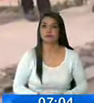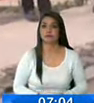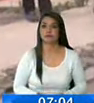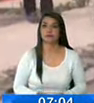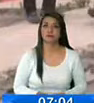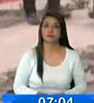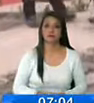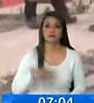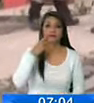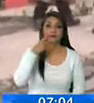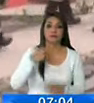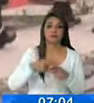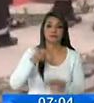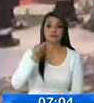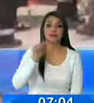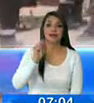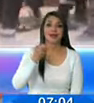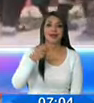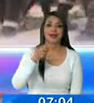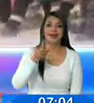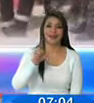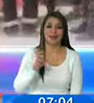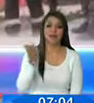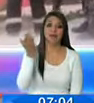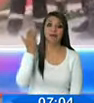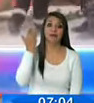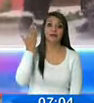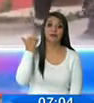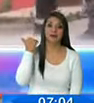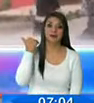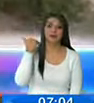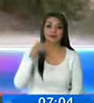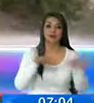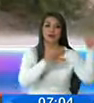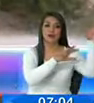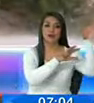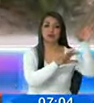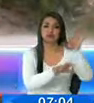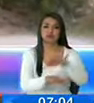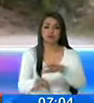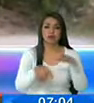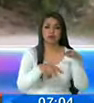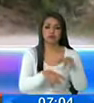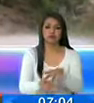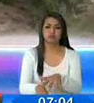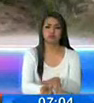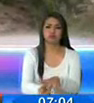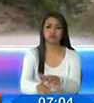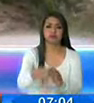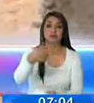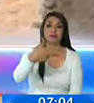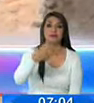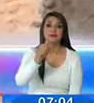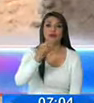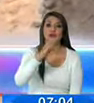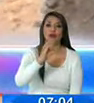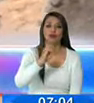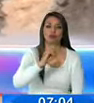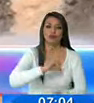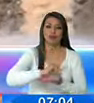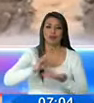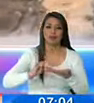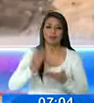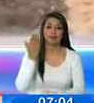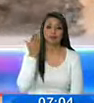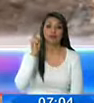El cuerpo de Ángel Aguinda, desaparecido luego de ser atrapado por una avalancha en el cantón El Chaco, norte de Napo, el pasado 2